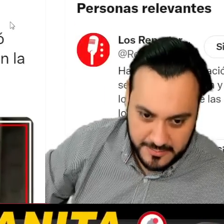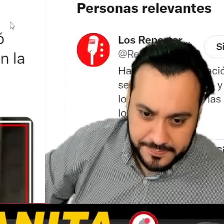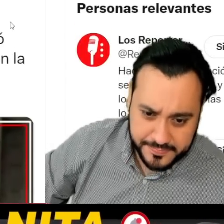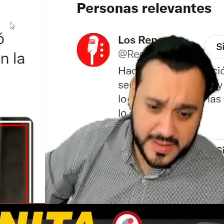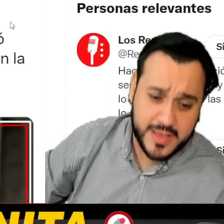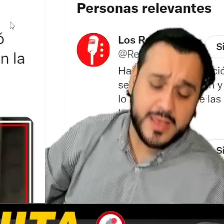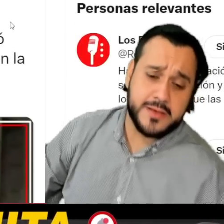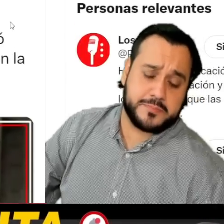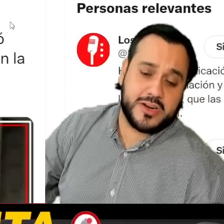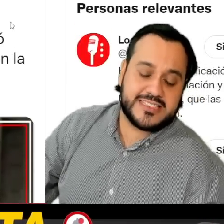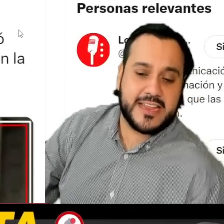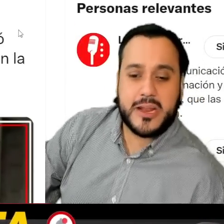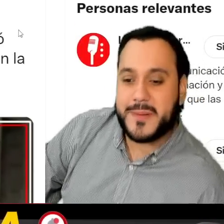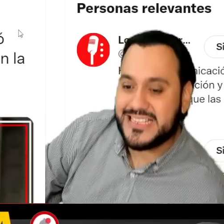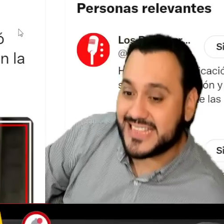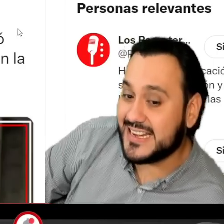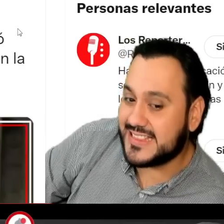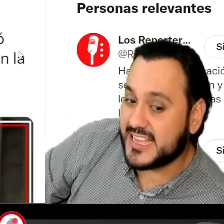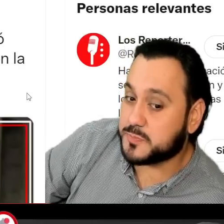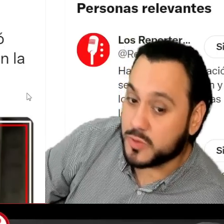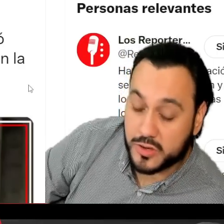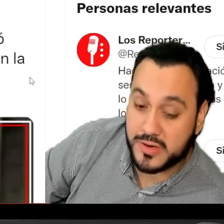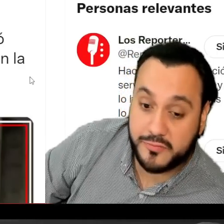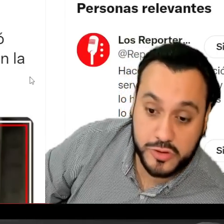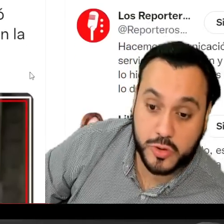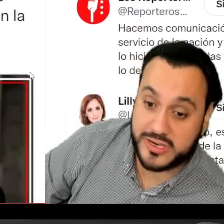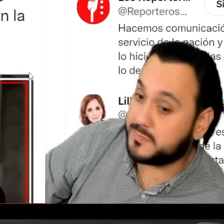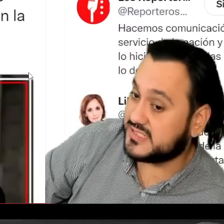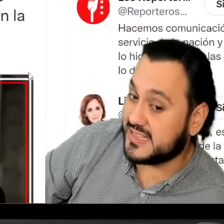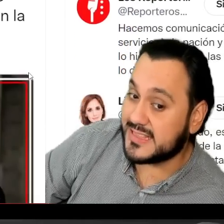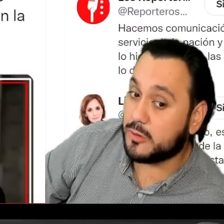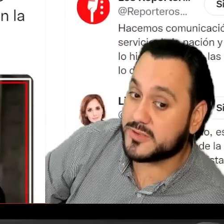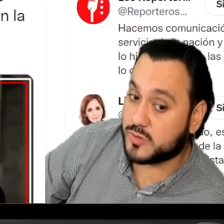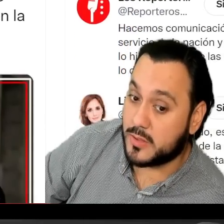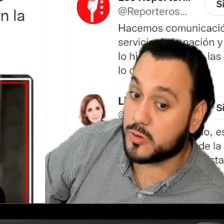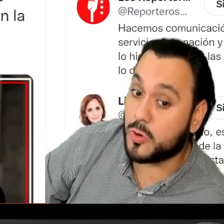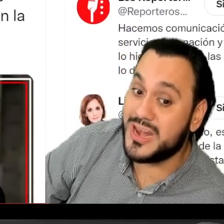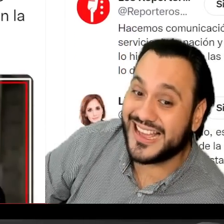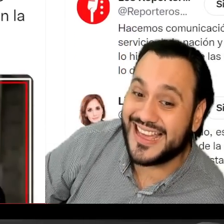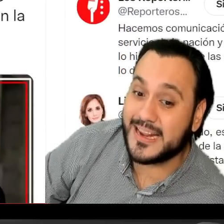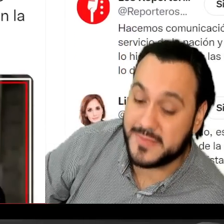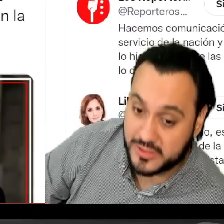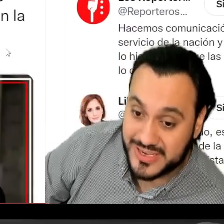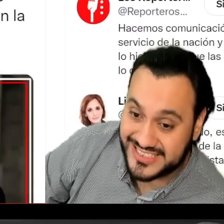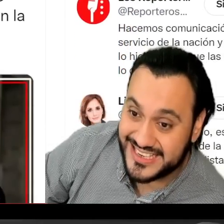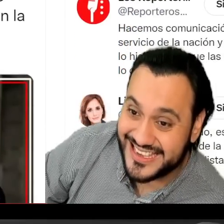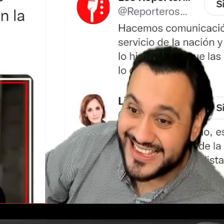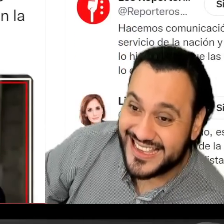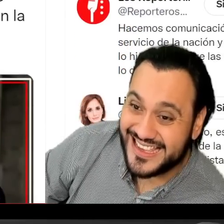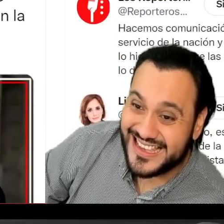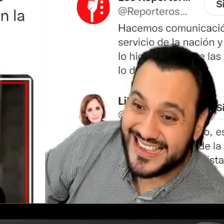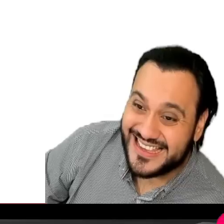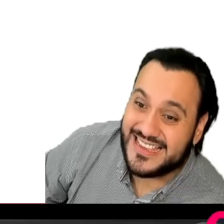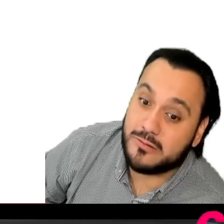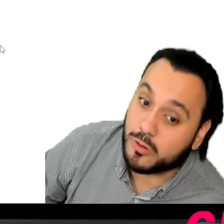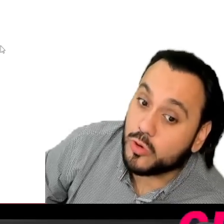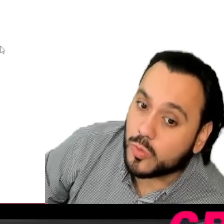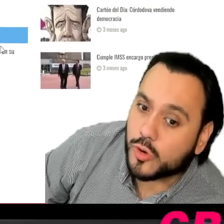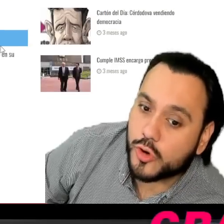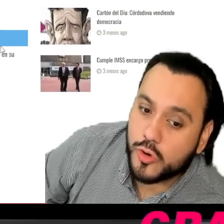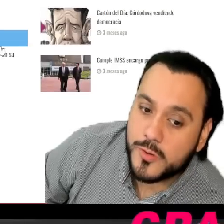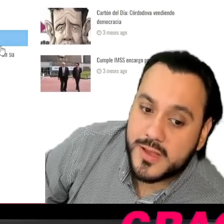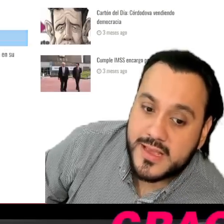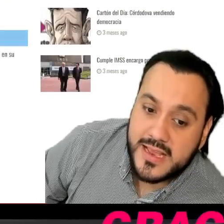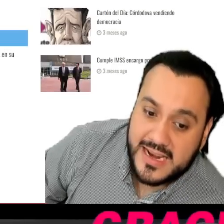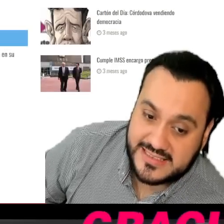calderón a la senadora panista grite y es público una foto con el presidente lópez obrador con la que arremetió así y luego lo